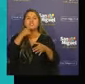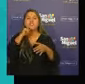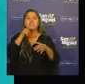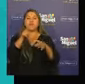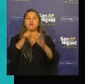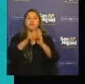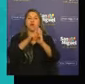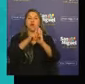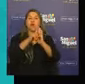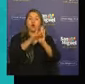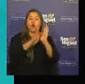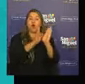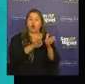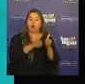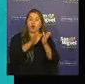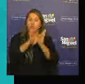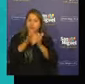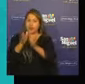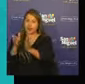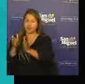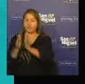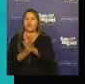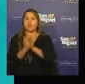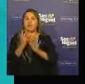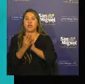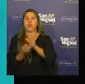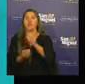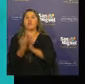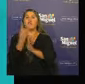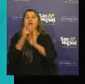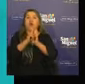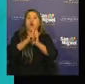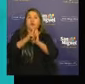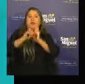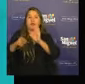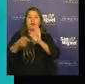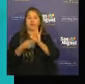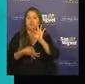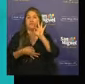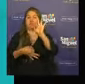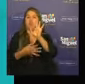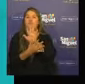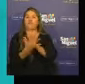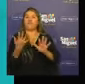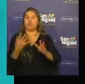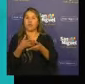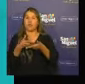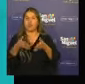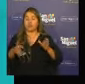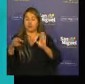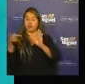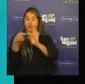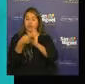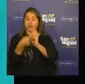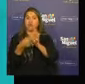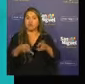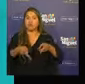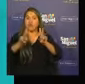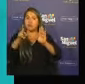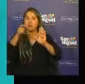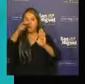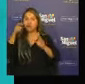ordenamiento de las ferias, la creación de la nueva ordenanza de ferias libres que nos permite